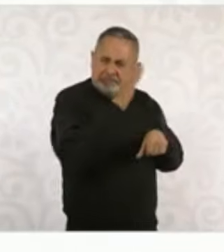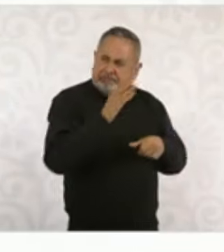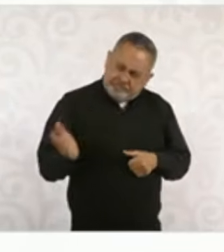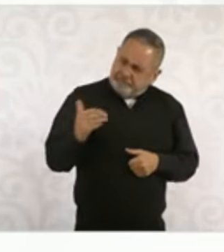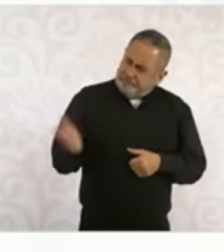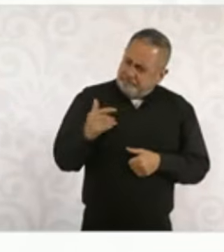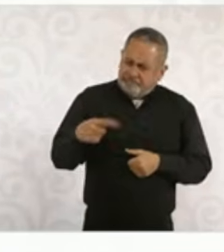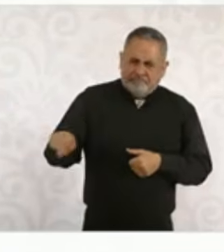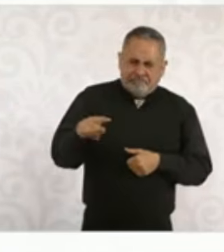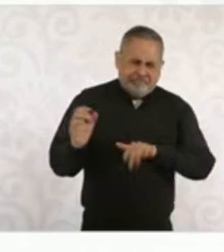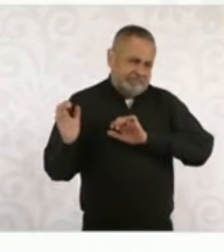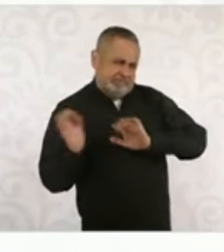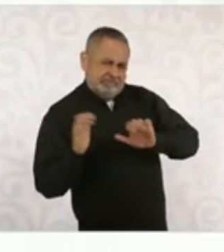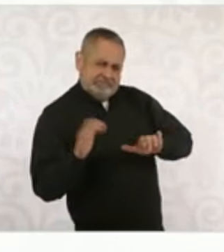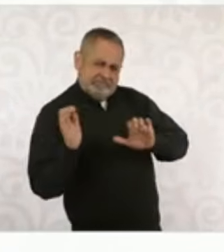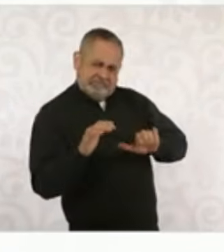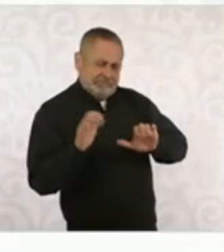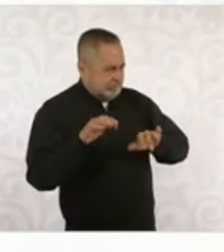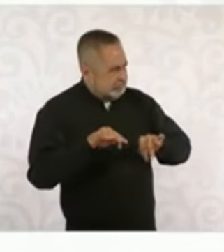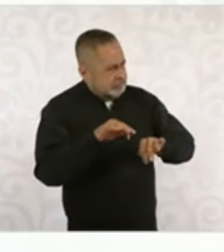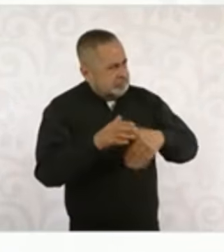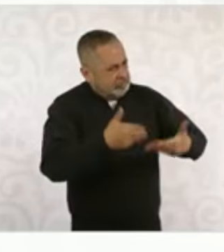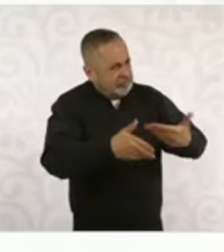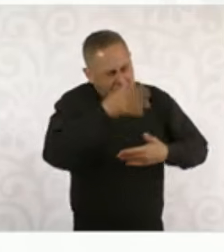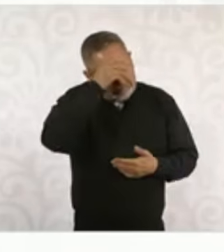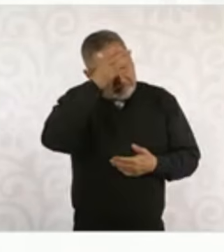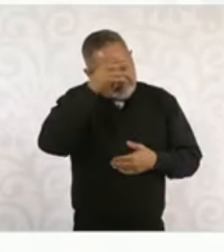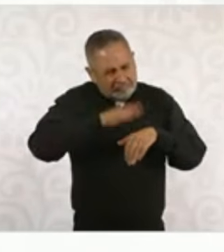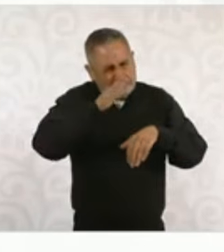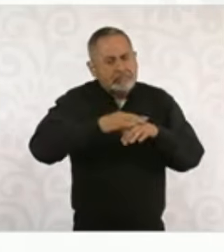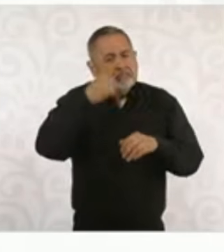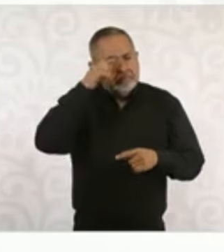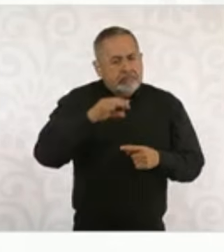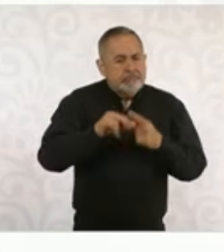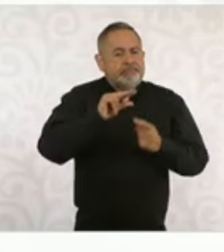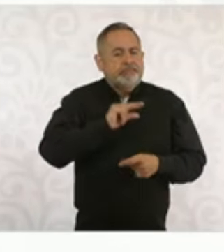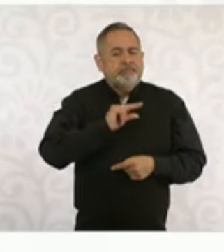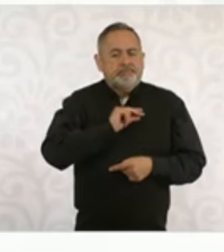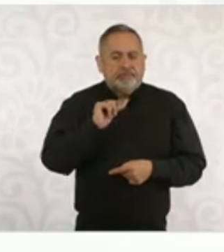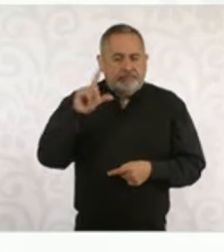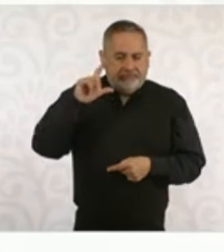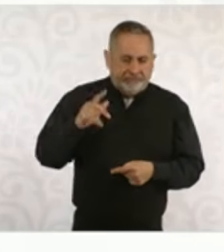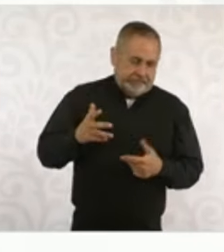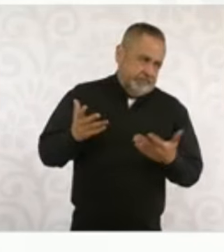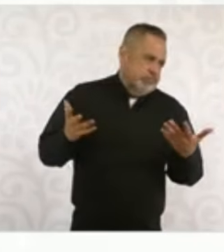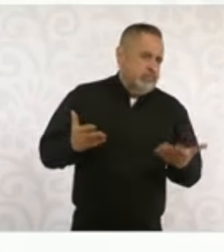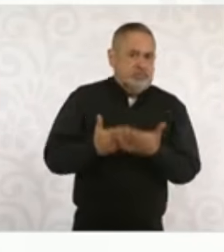Entonces, aumenta el ingreso para las residencias y entonces hoy se están formando